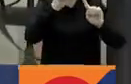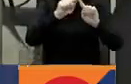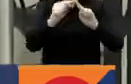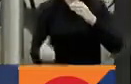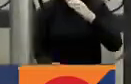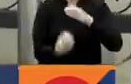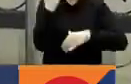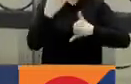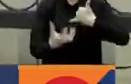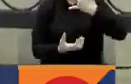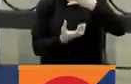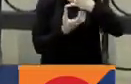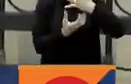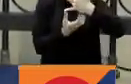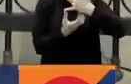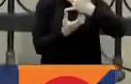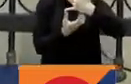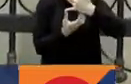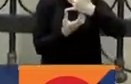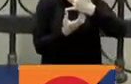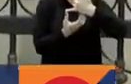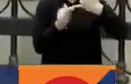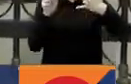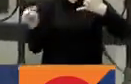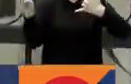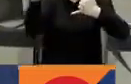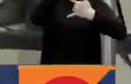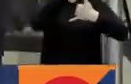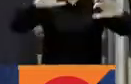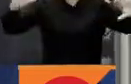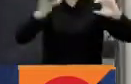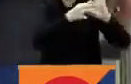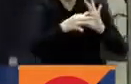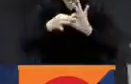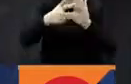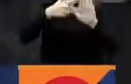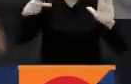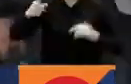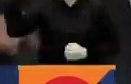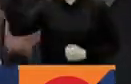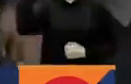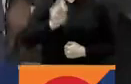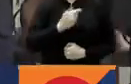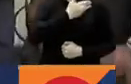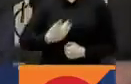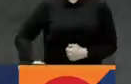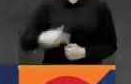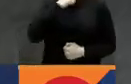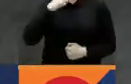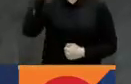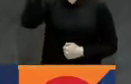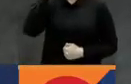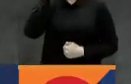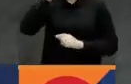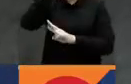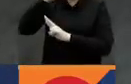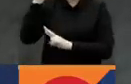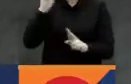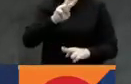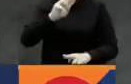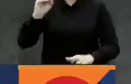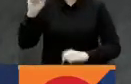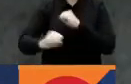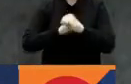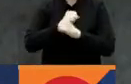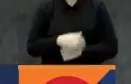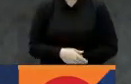Gran Colombia. El presidente Iván Duque encabezará una serie de actividades para conmemorar los 200 años de nuestra primera Carta Magna. Estaremos esta semana en la